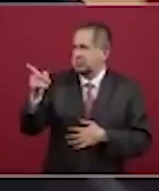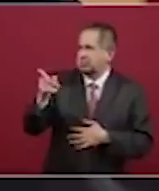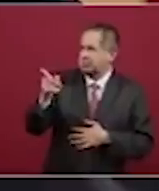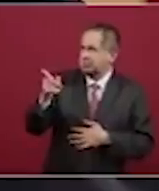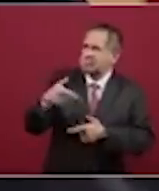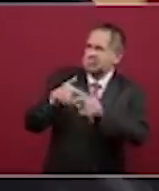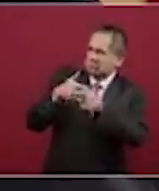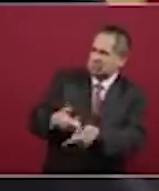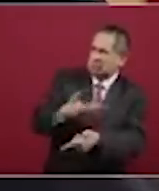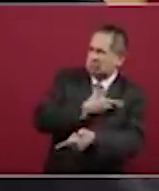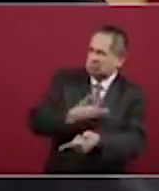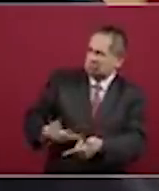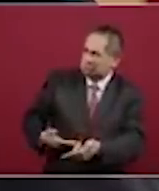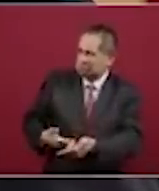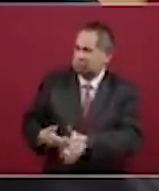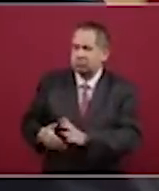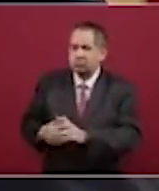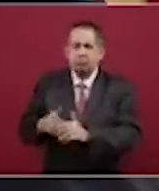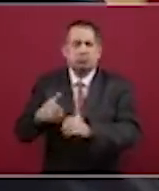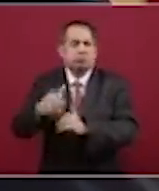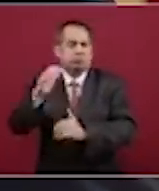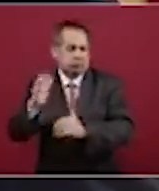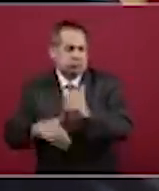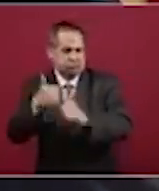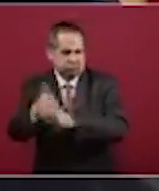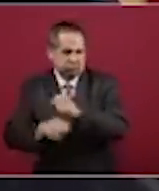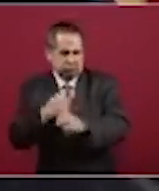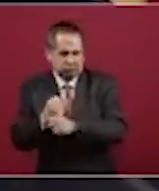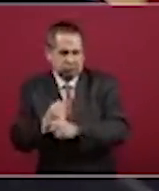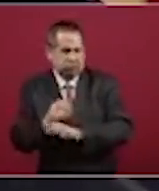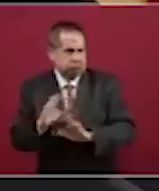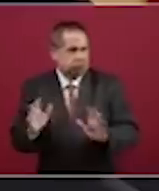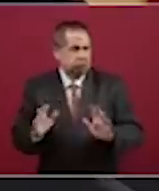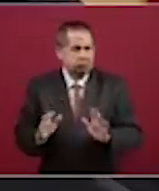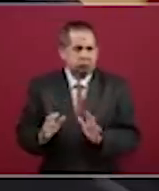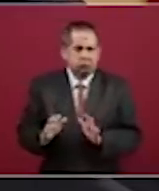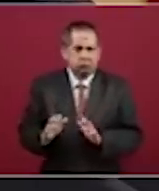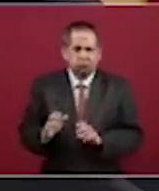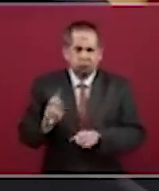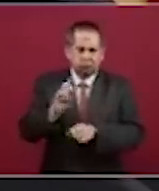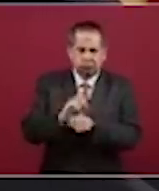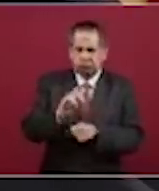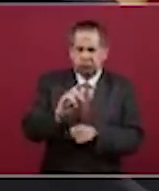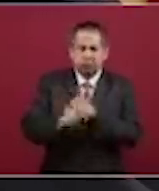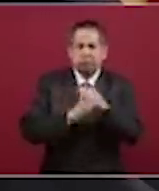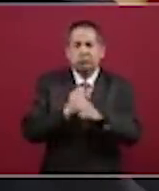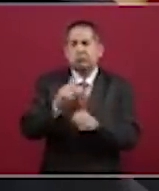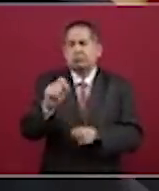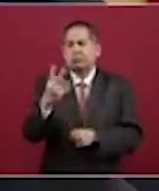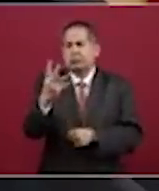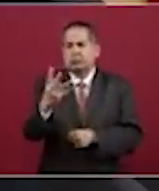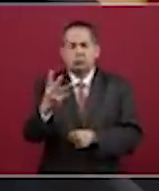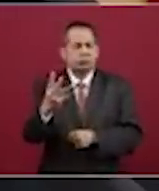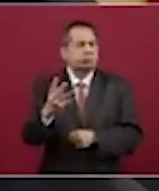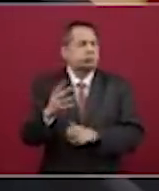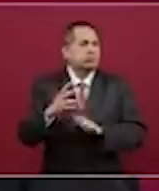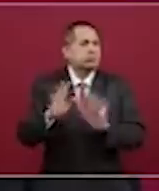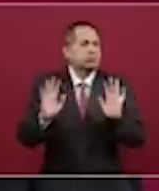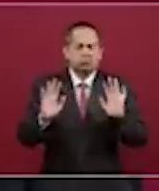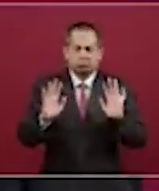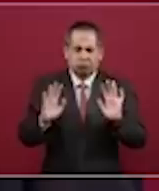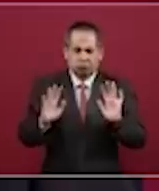no. Si continúo, termino en el 24, bajo ninguna